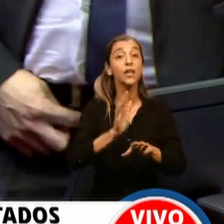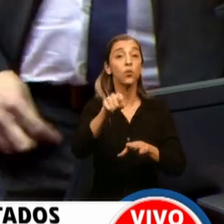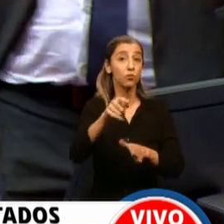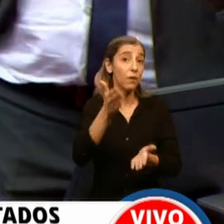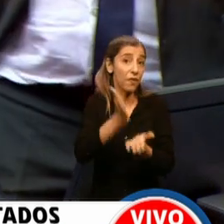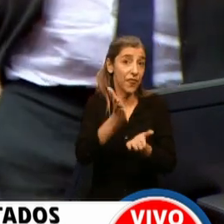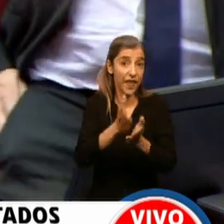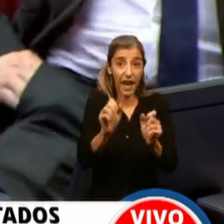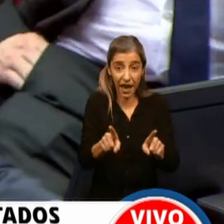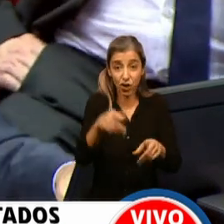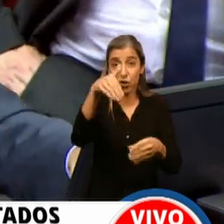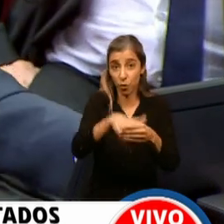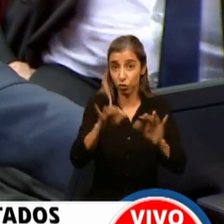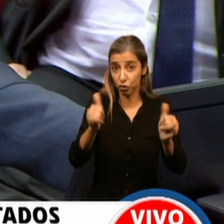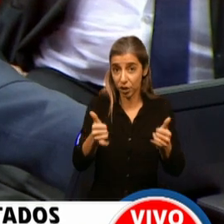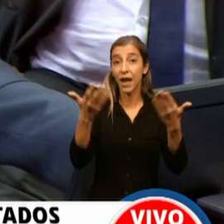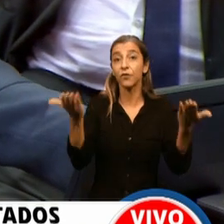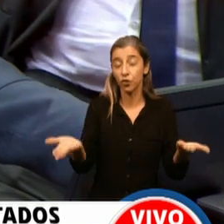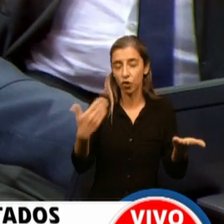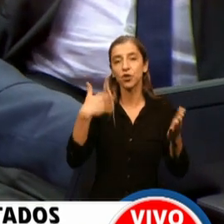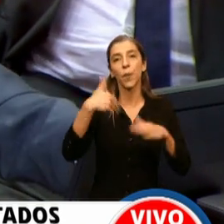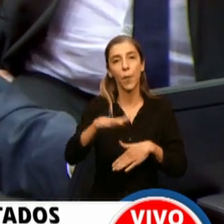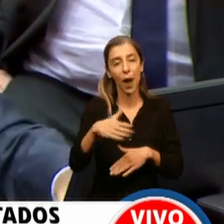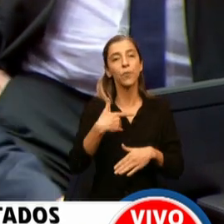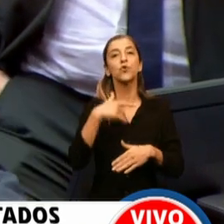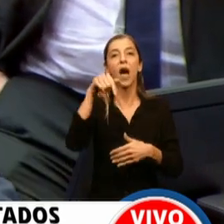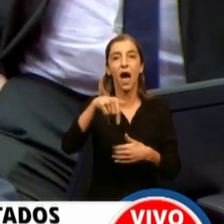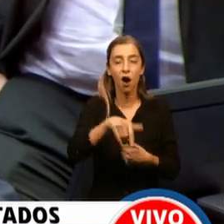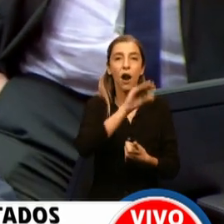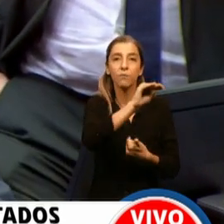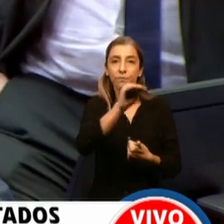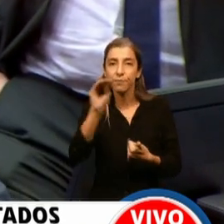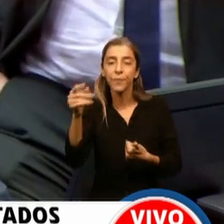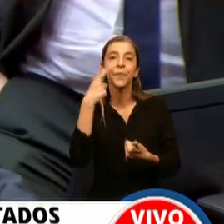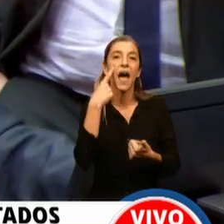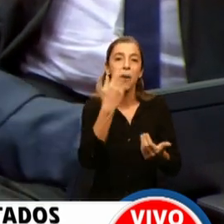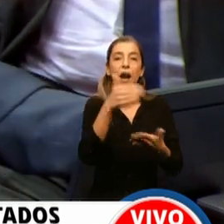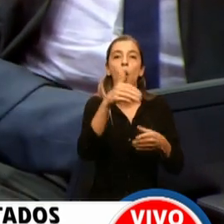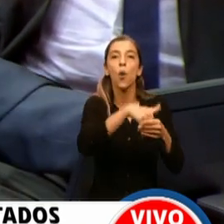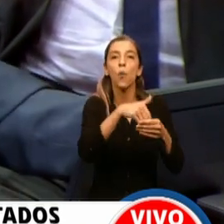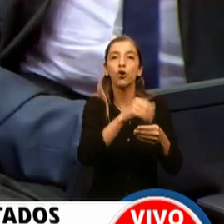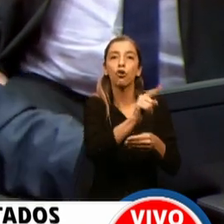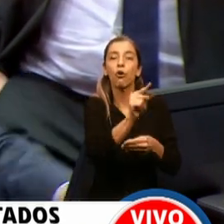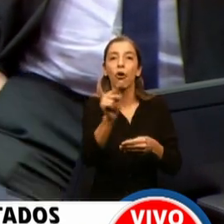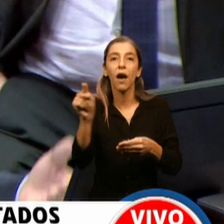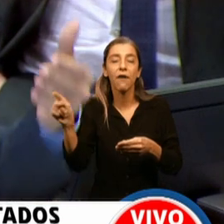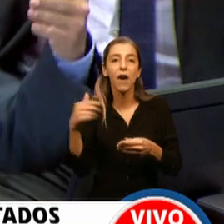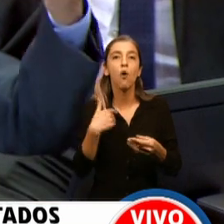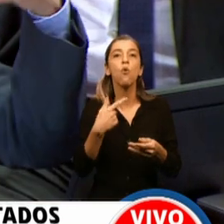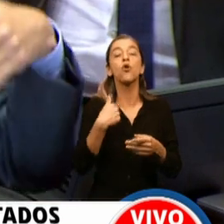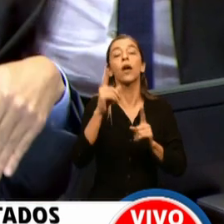voto entonces vamos a proseguir tomando el sentido de votación de los que